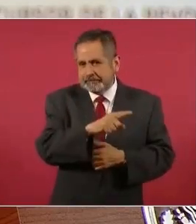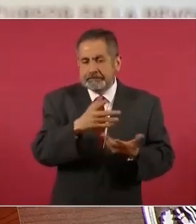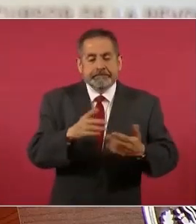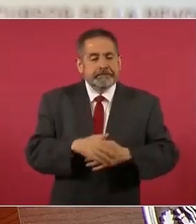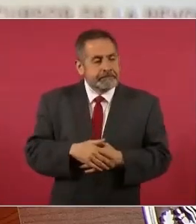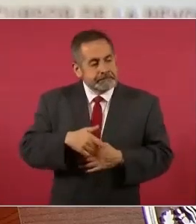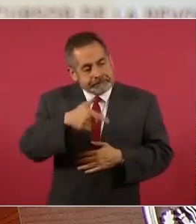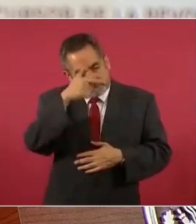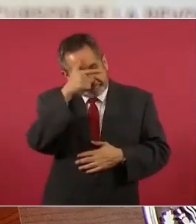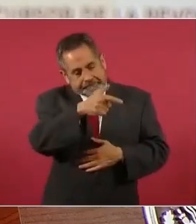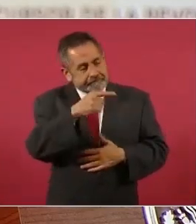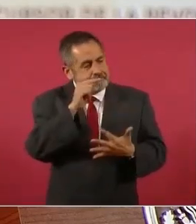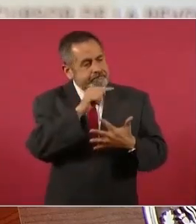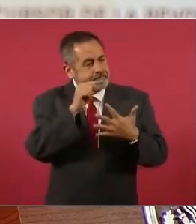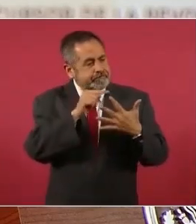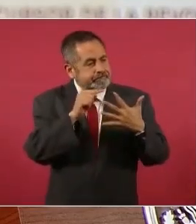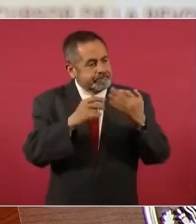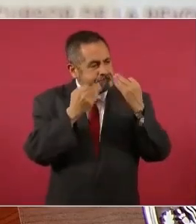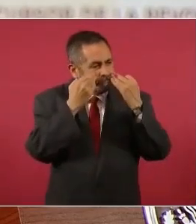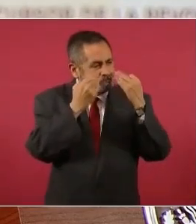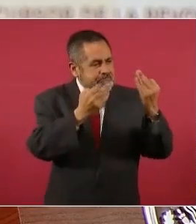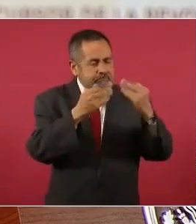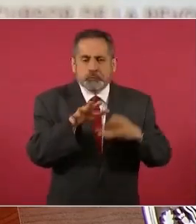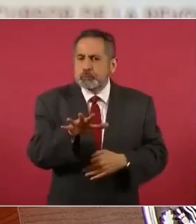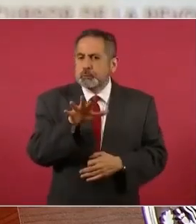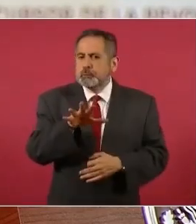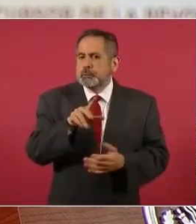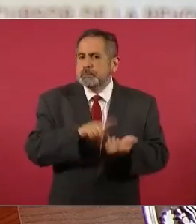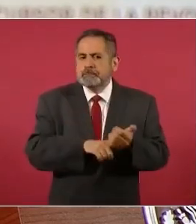está quedando en evidencia